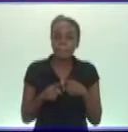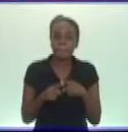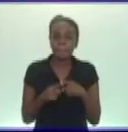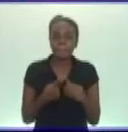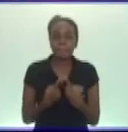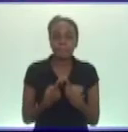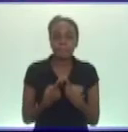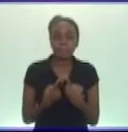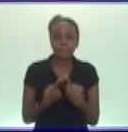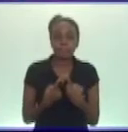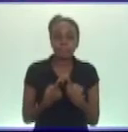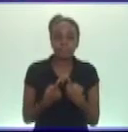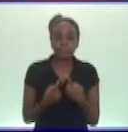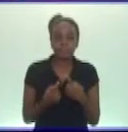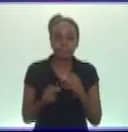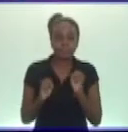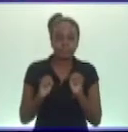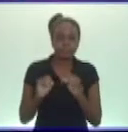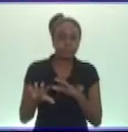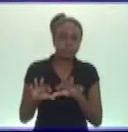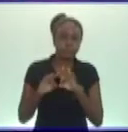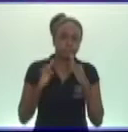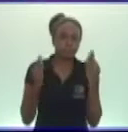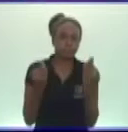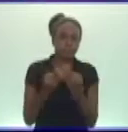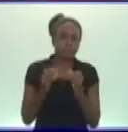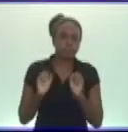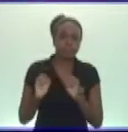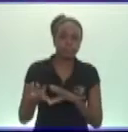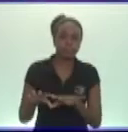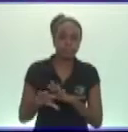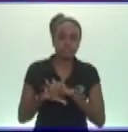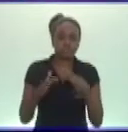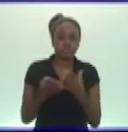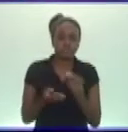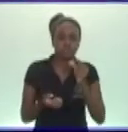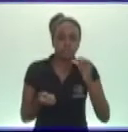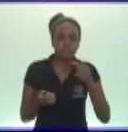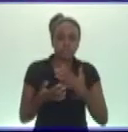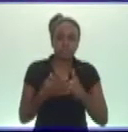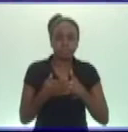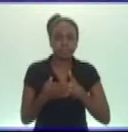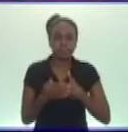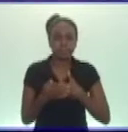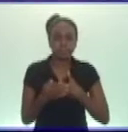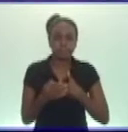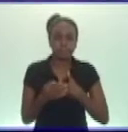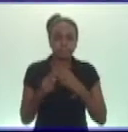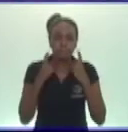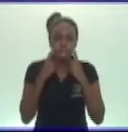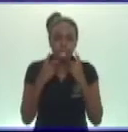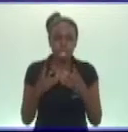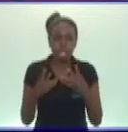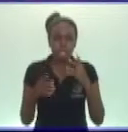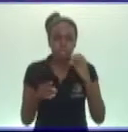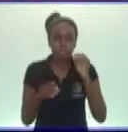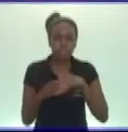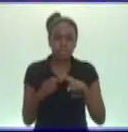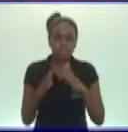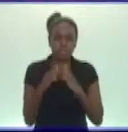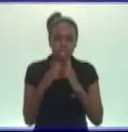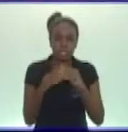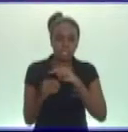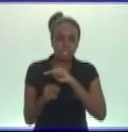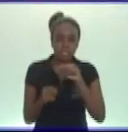del rechazo por parte de sus familiares, de las personas que conviven propiamente con él, aun cuando estas personas sean